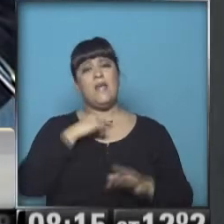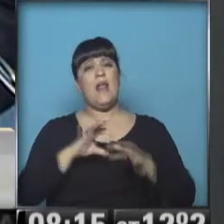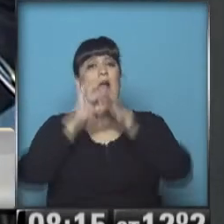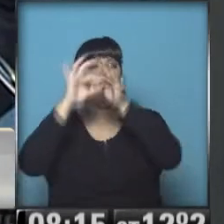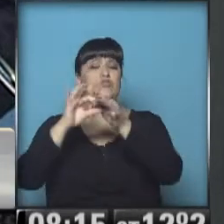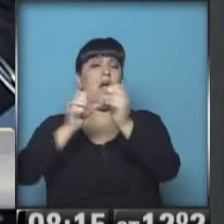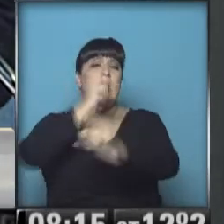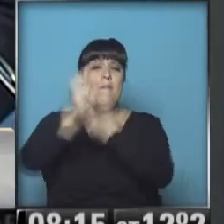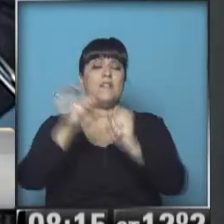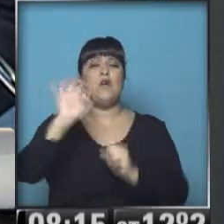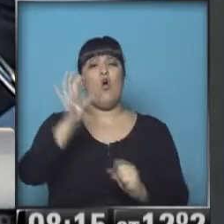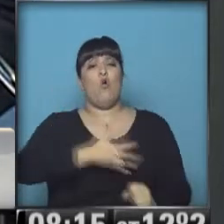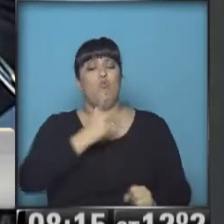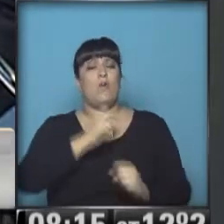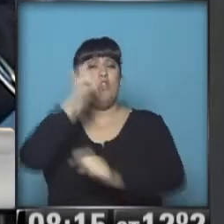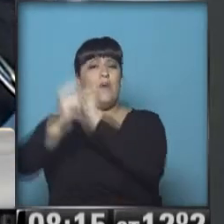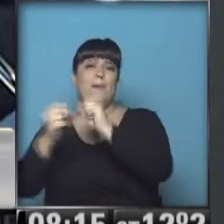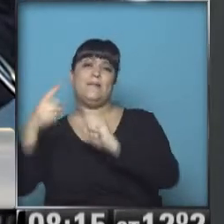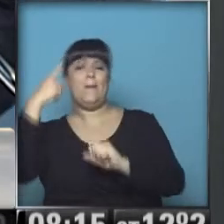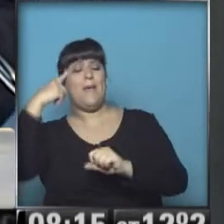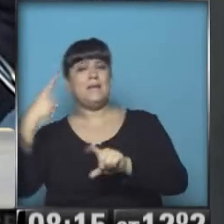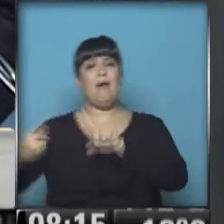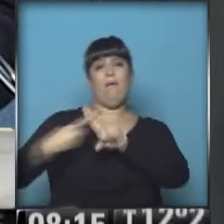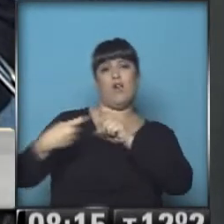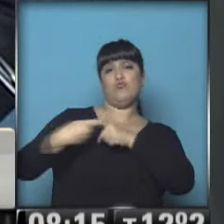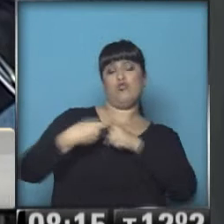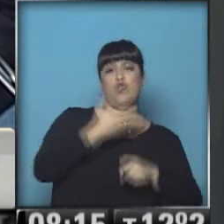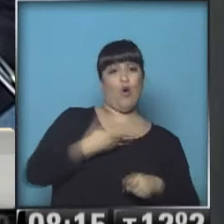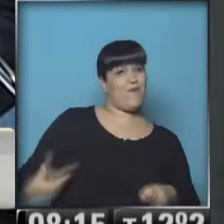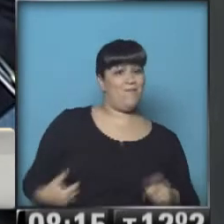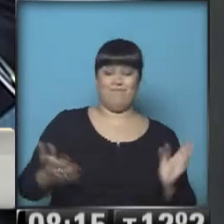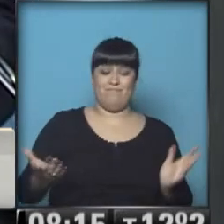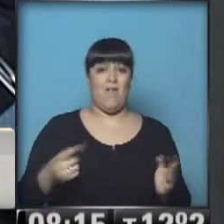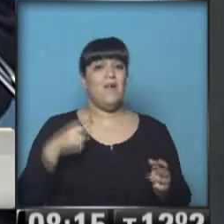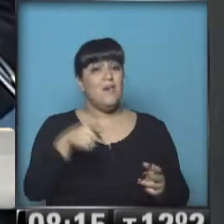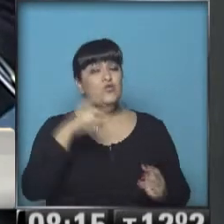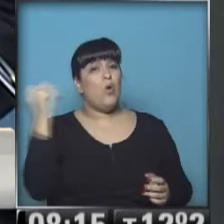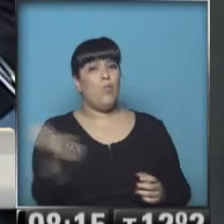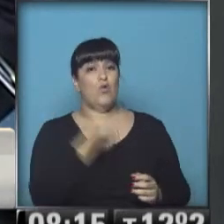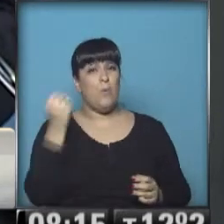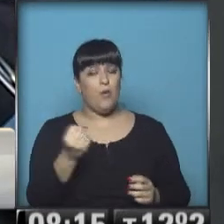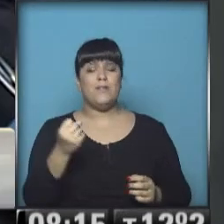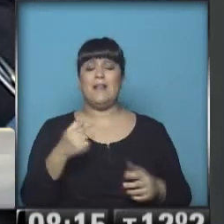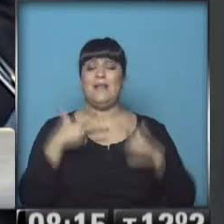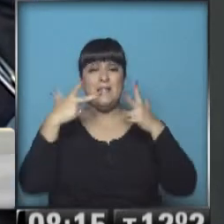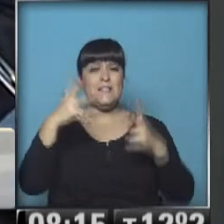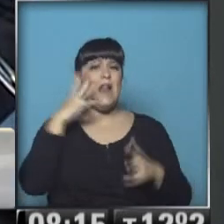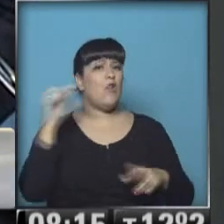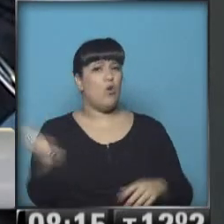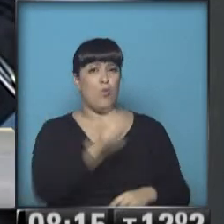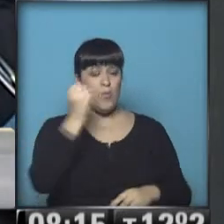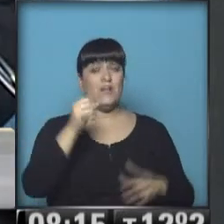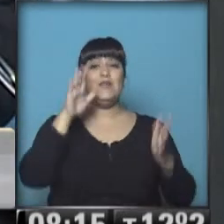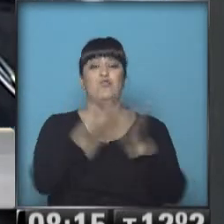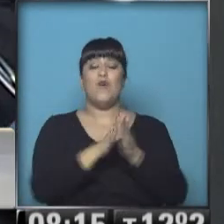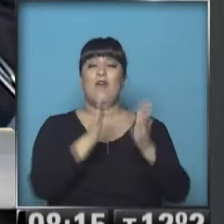empresarios con supuestas vinculaciones con el gobierno creo que es muy importante remarcar una cuestión muy concreta respecto al código procesal